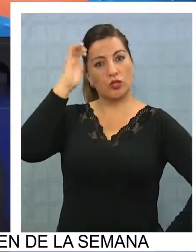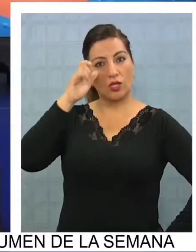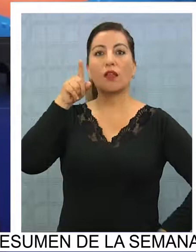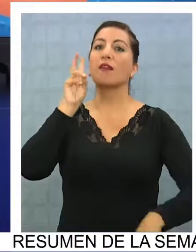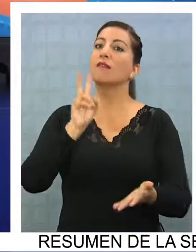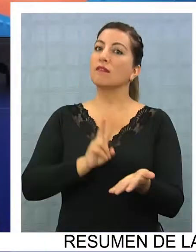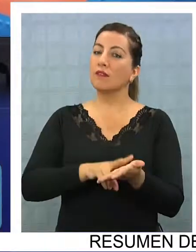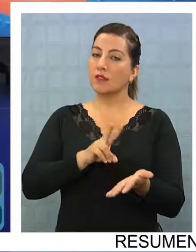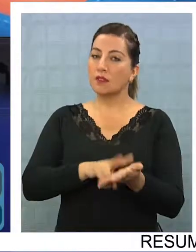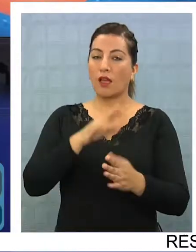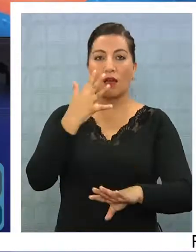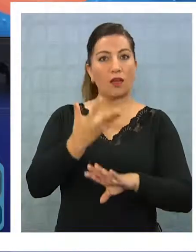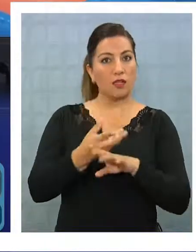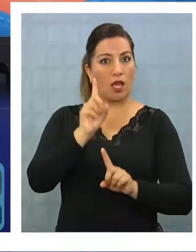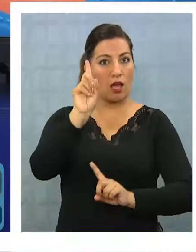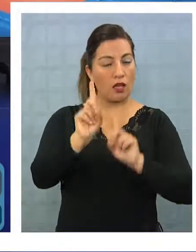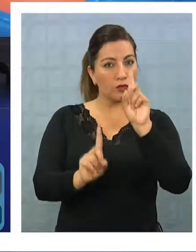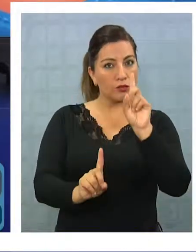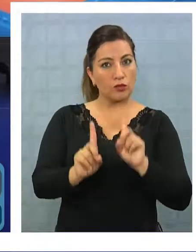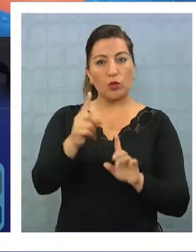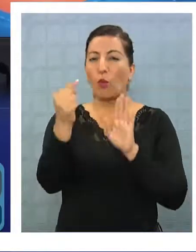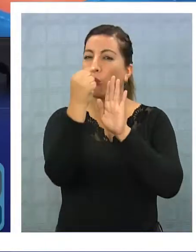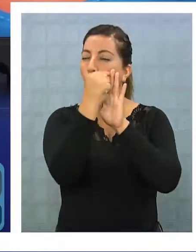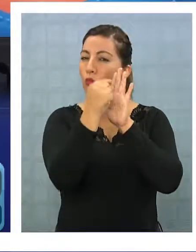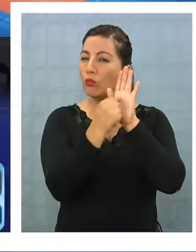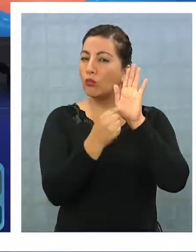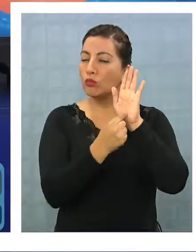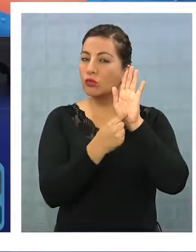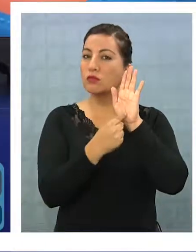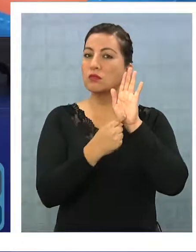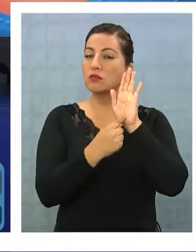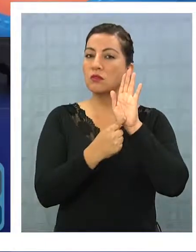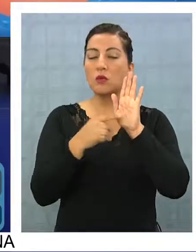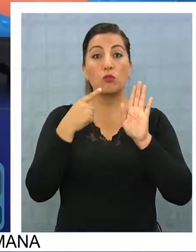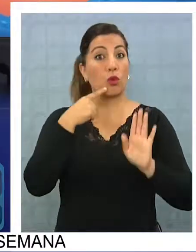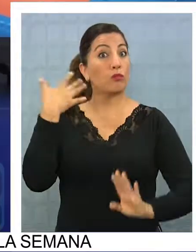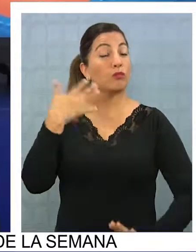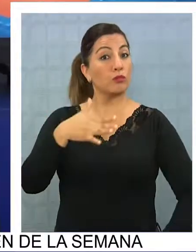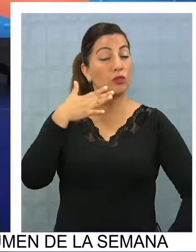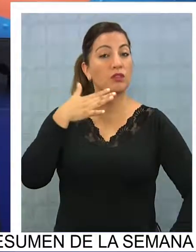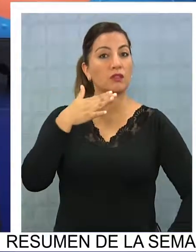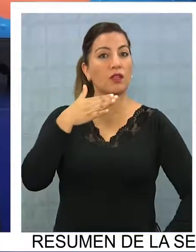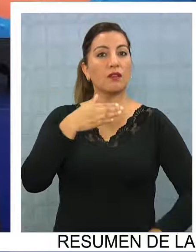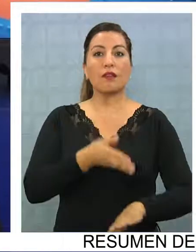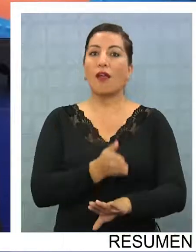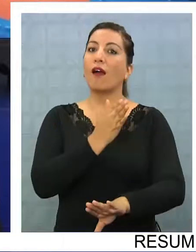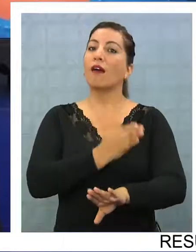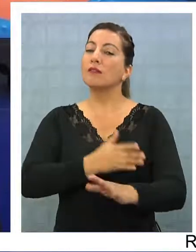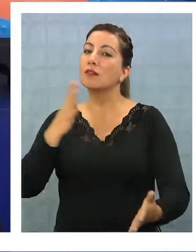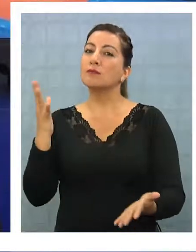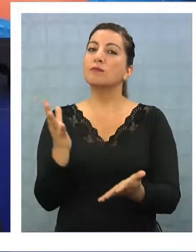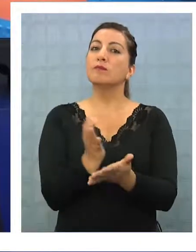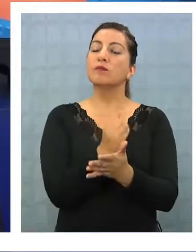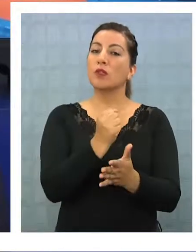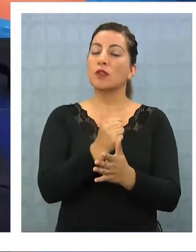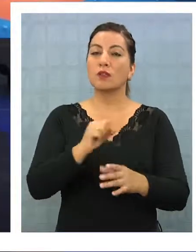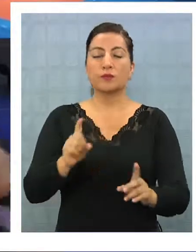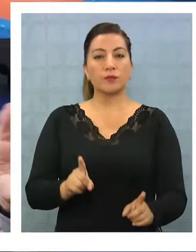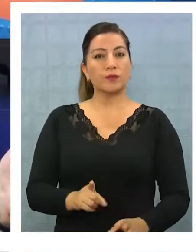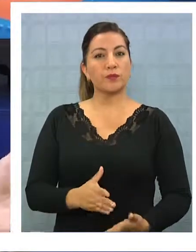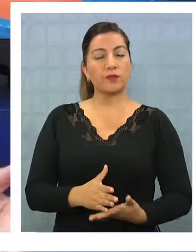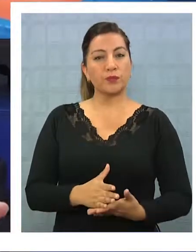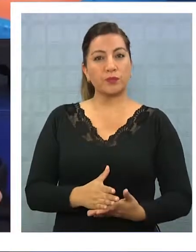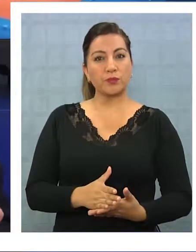que efectivamente hay algunos puntos, digamos, que son valiosos y que pudieron haberse conseguido con mucho